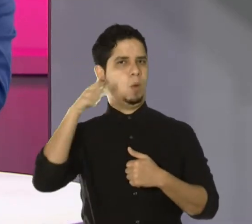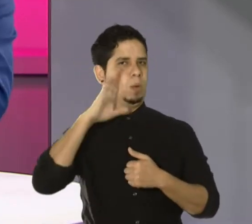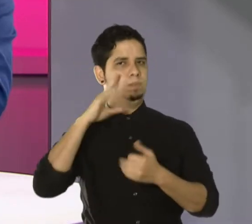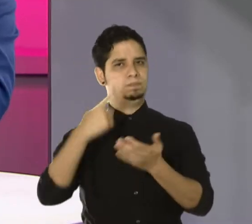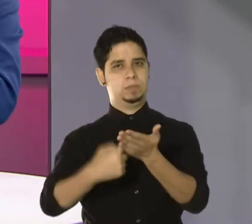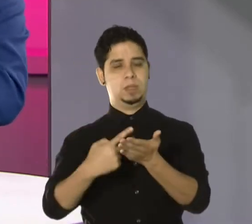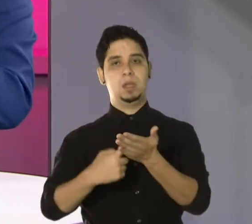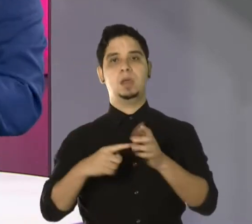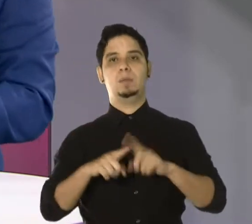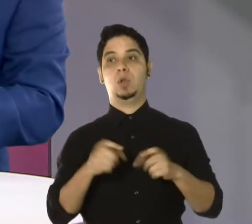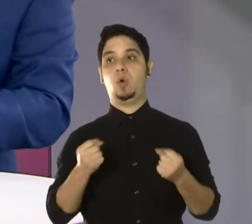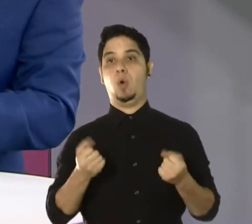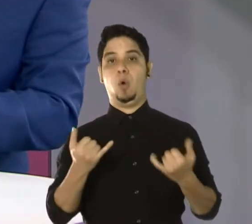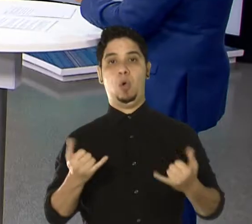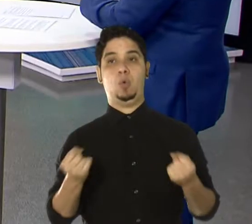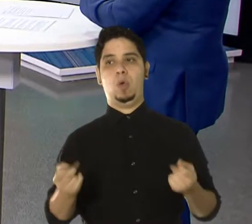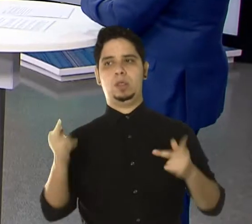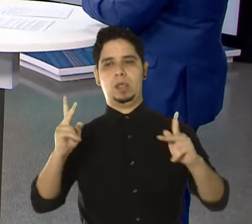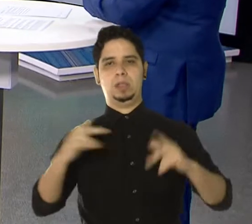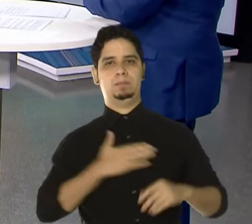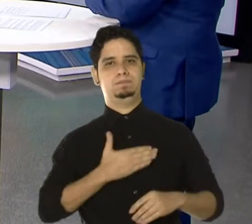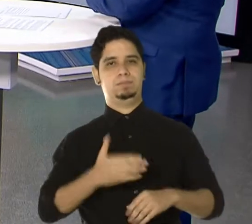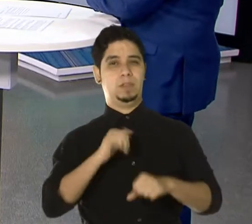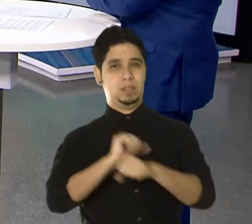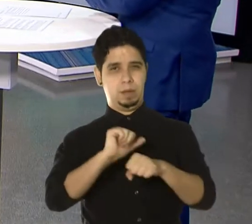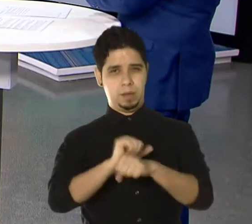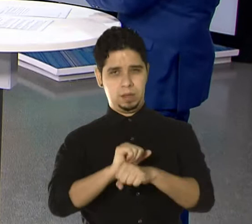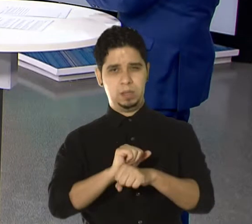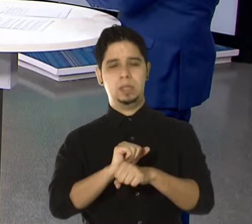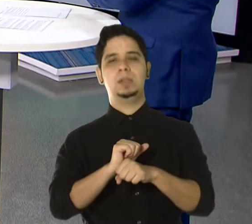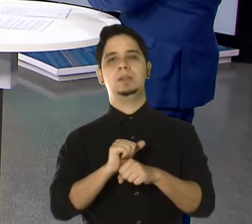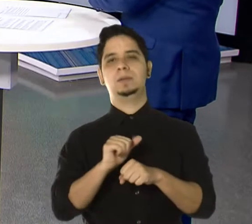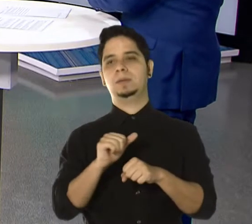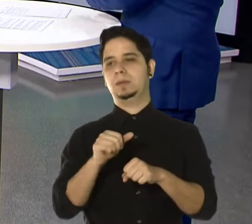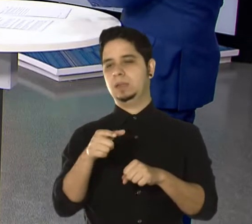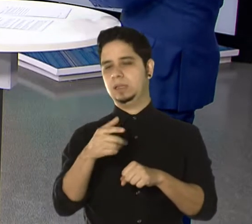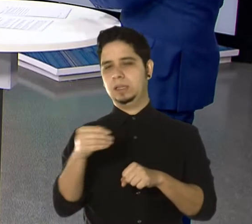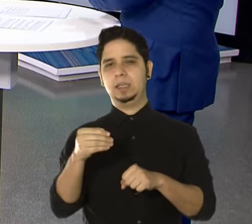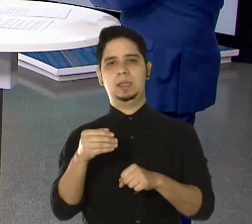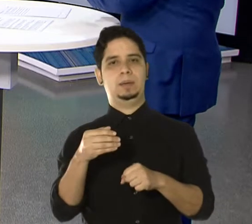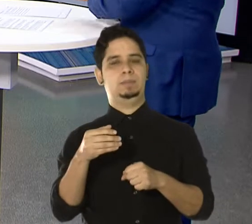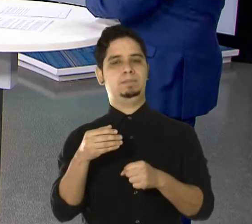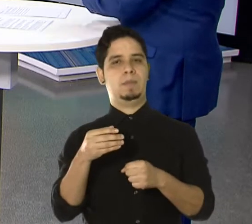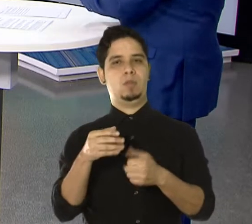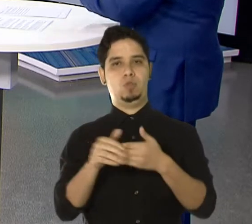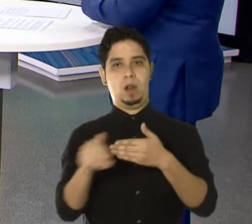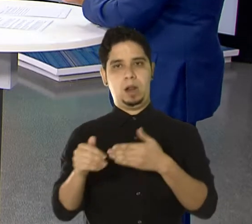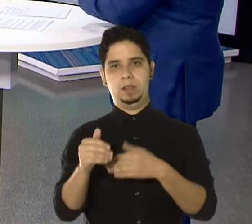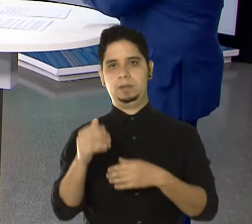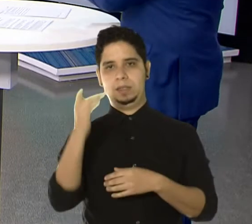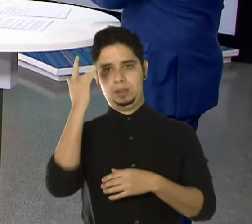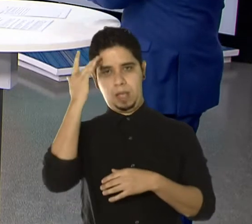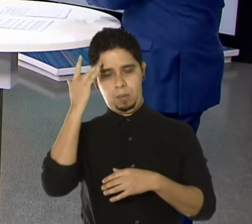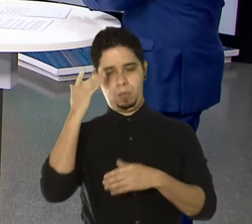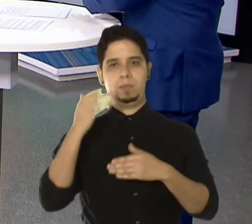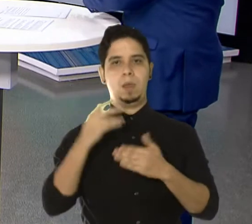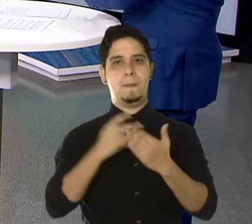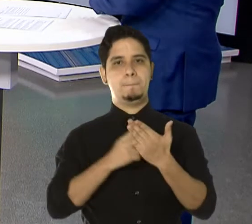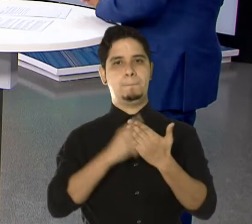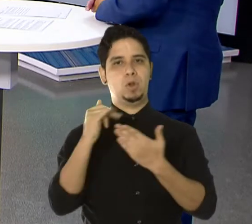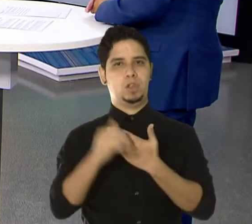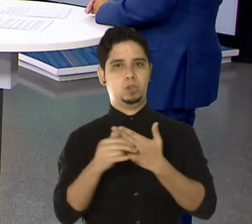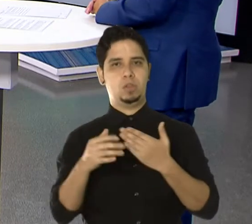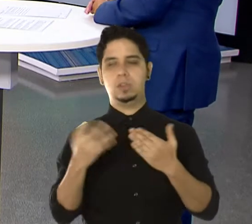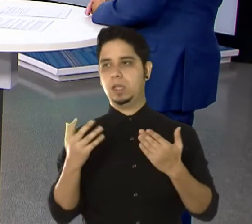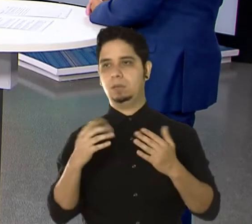obra hoy? ¿Y cuánto está corriendo en términos de dólares y centavos en la economía producto de construcción o